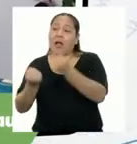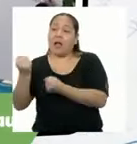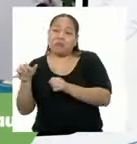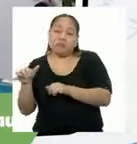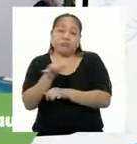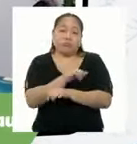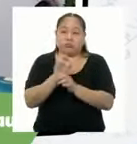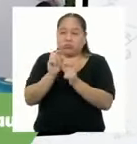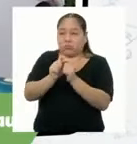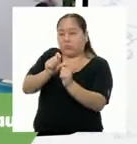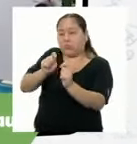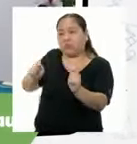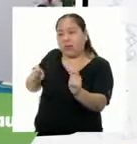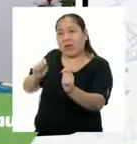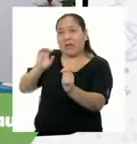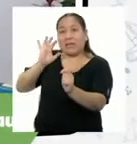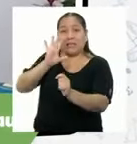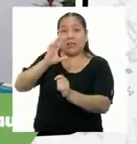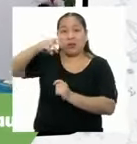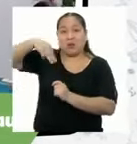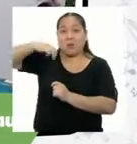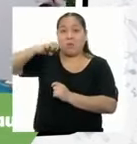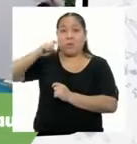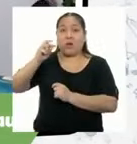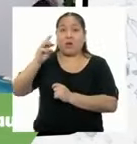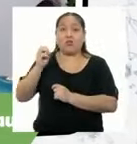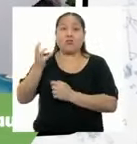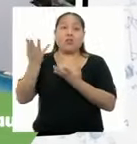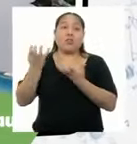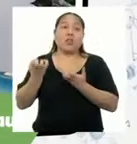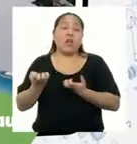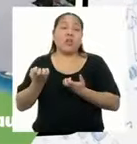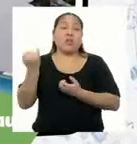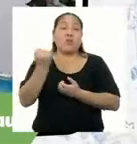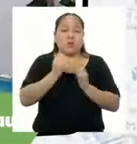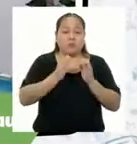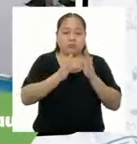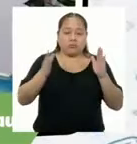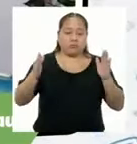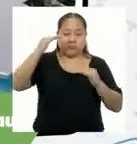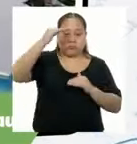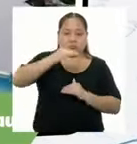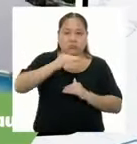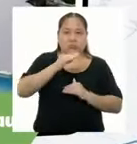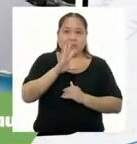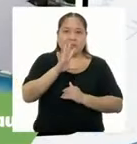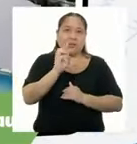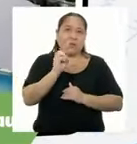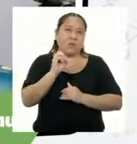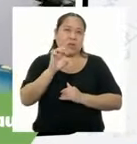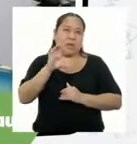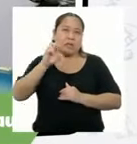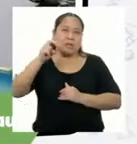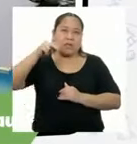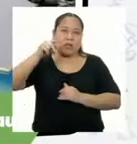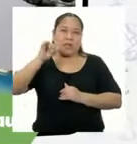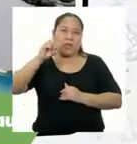wincha he podido averiguar que mide 5 metros y lo quisiera dibujar en una cartulina que mide un poco más de 50 centímetros de